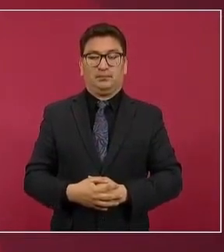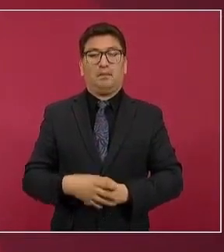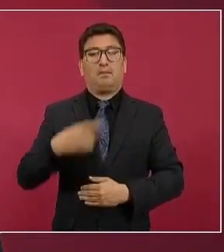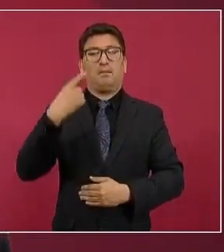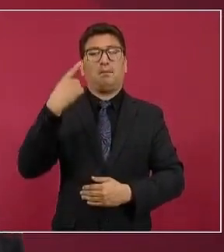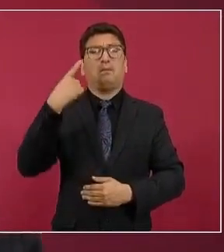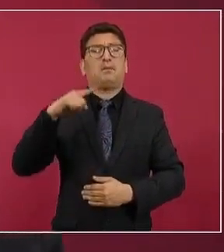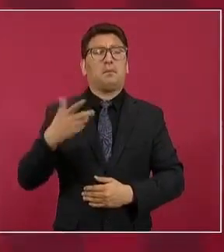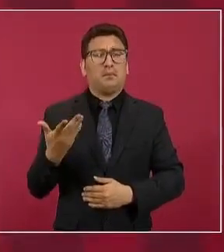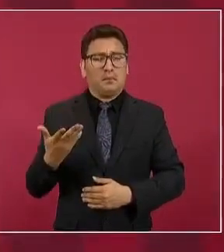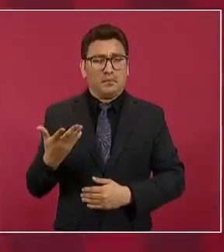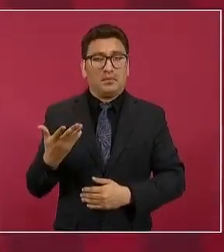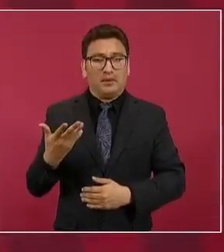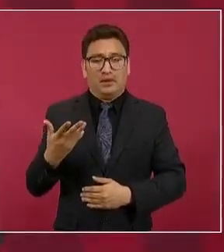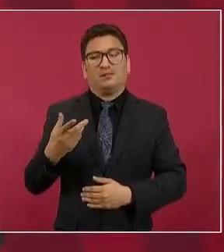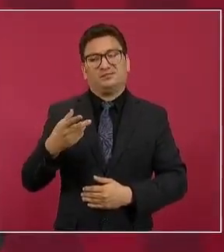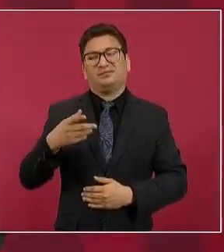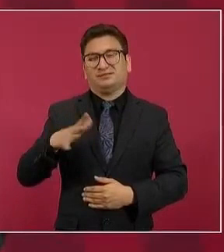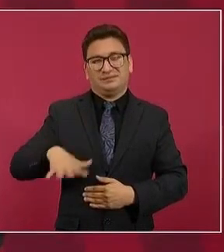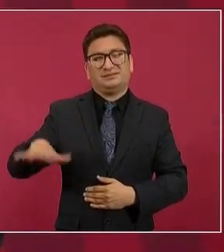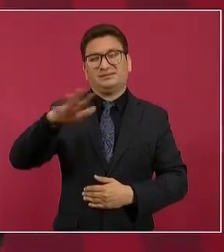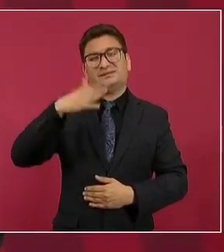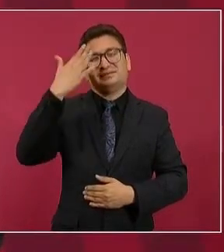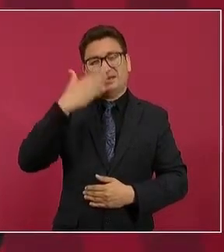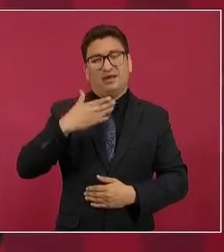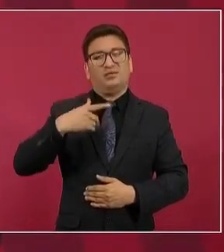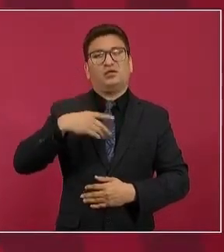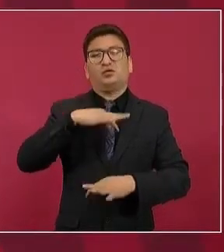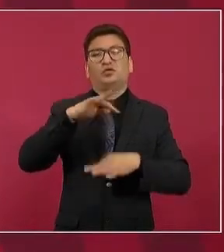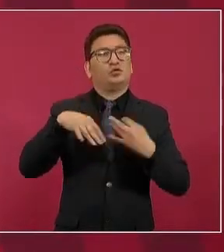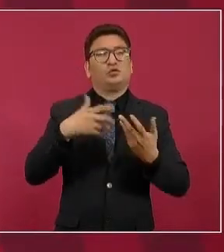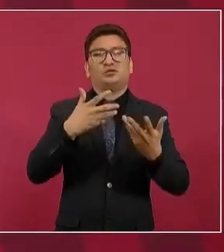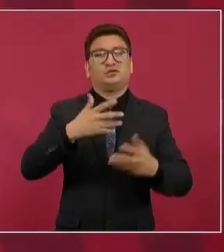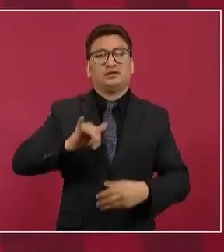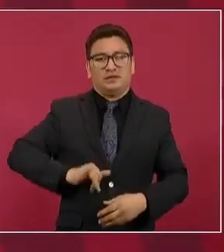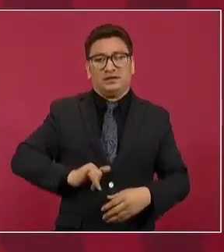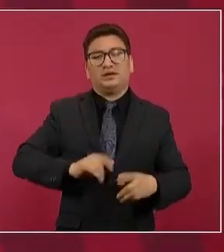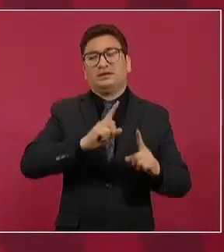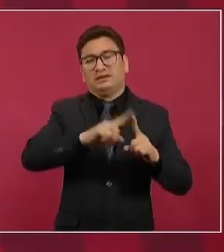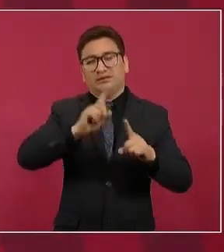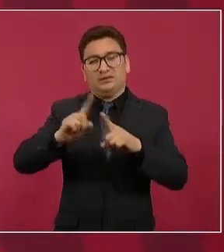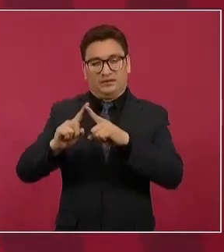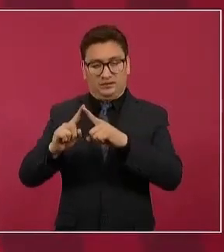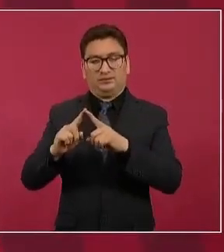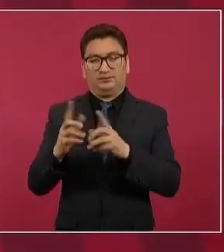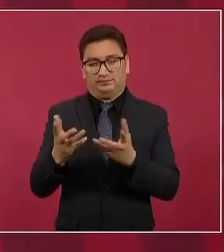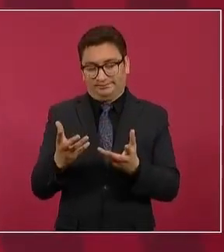Para que, porque hay muchos intereses en todo esto, no